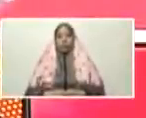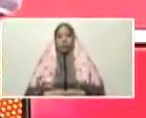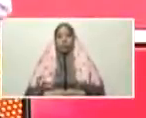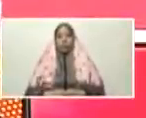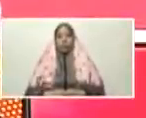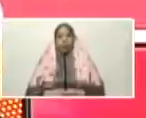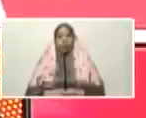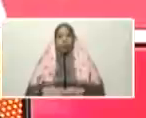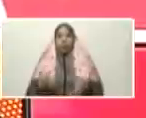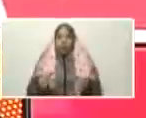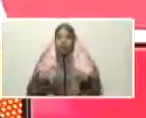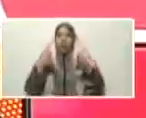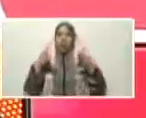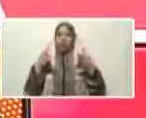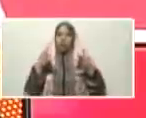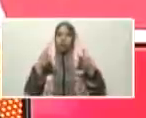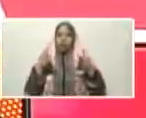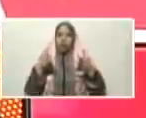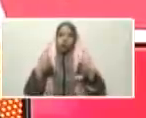ganaremos